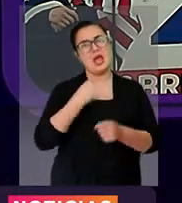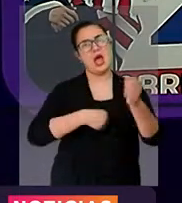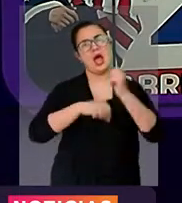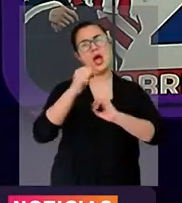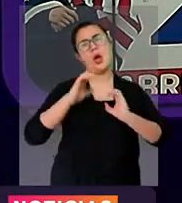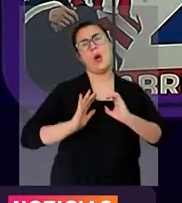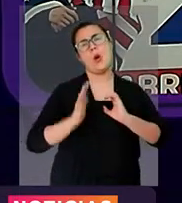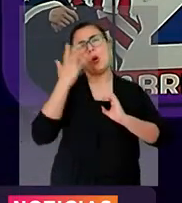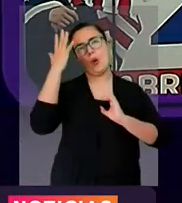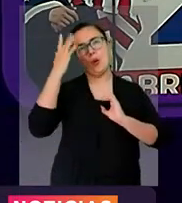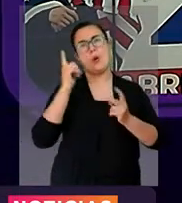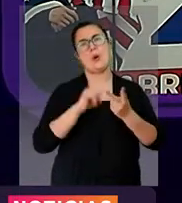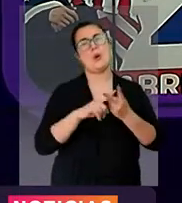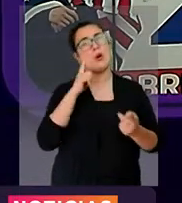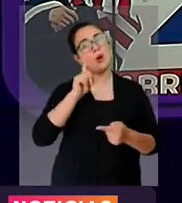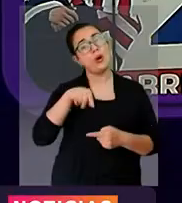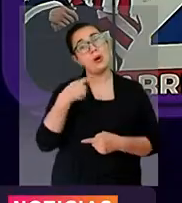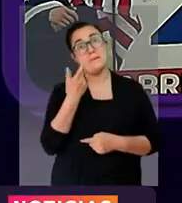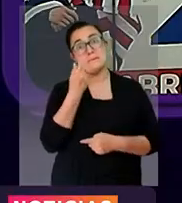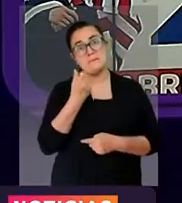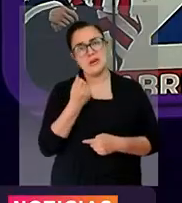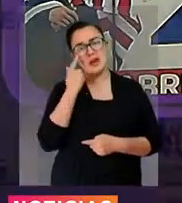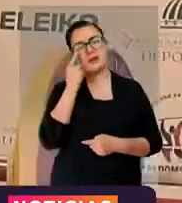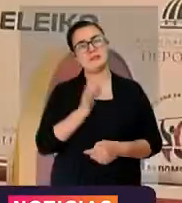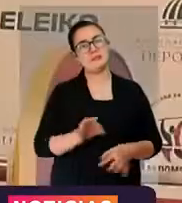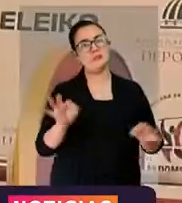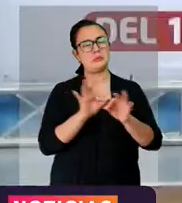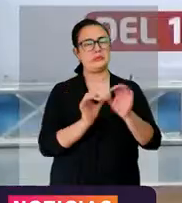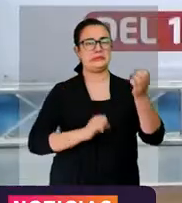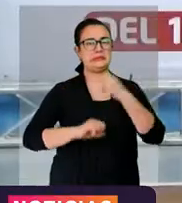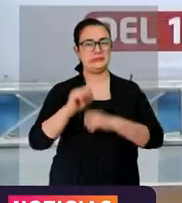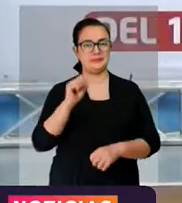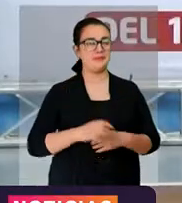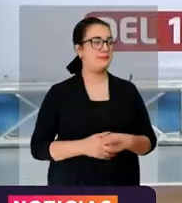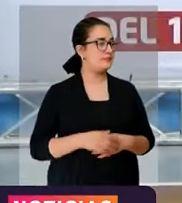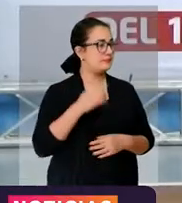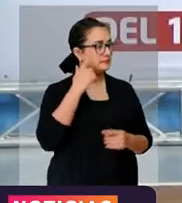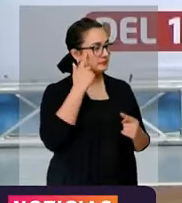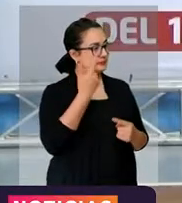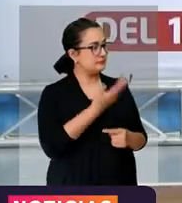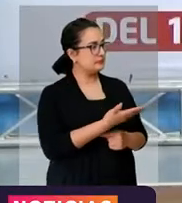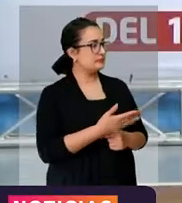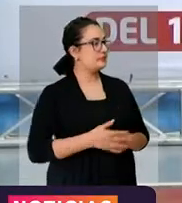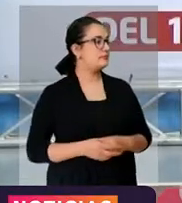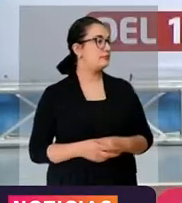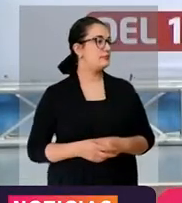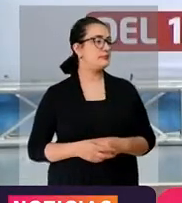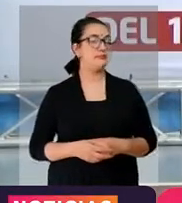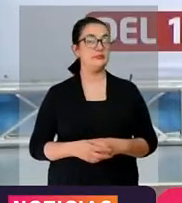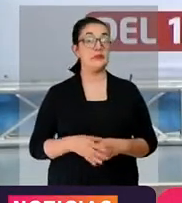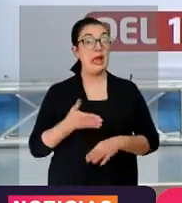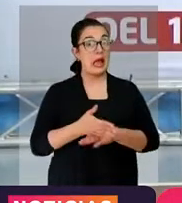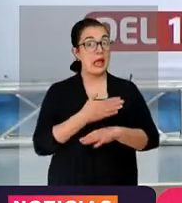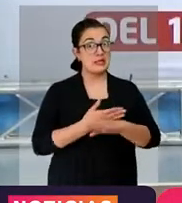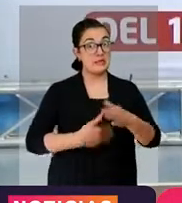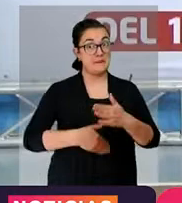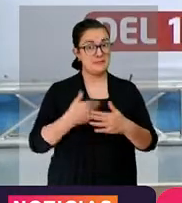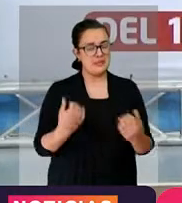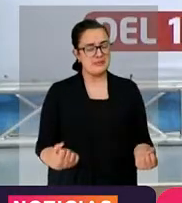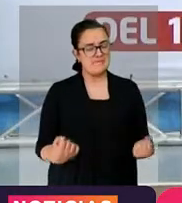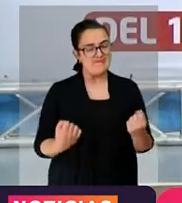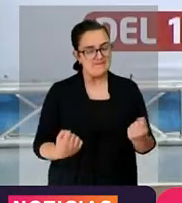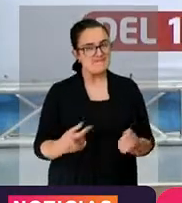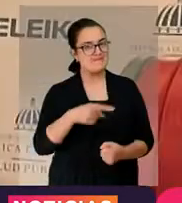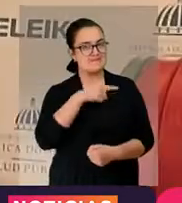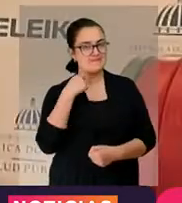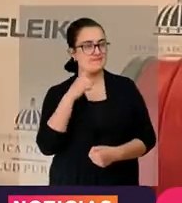de plata en el Campeonato Panamericano de Halterofilia. Bueno, Solís no tuvo un buen inicio en el arranque, levantando 106 kilos